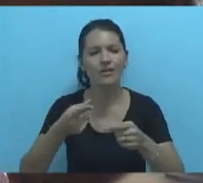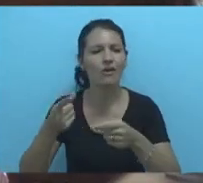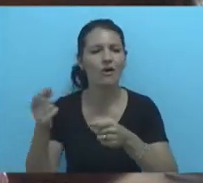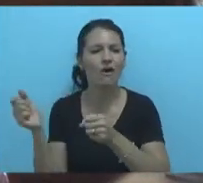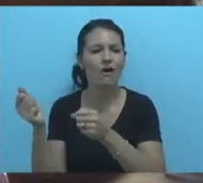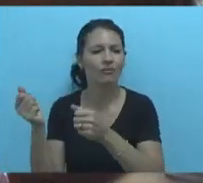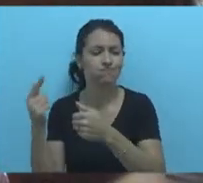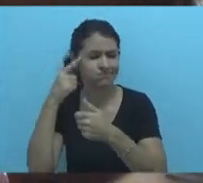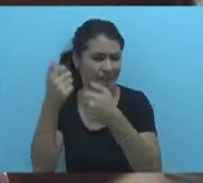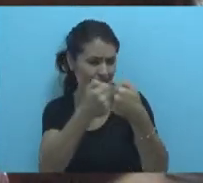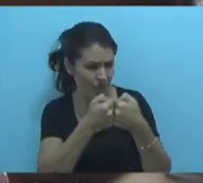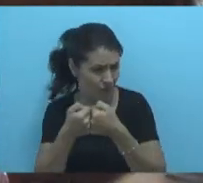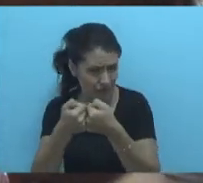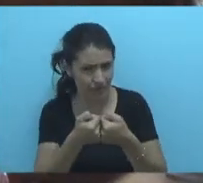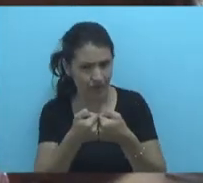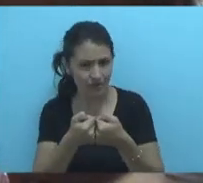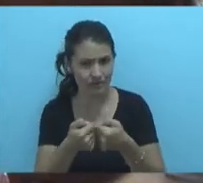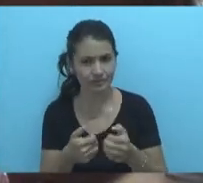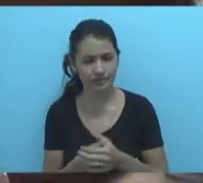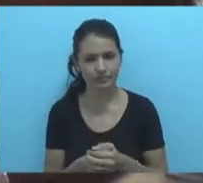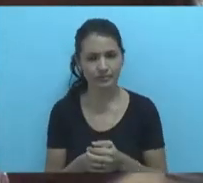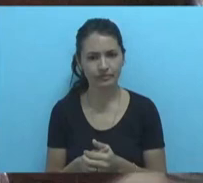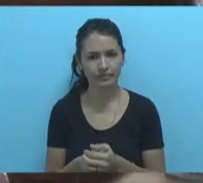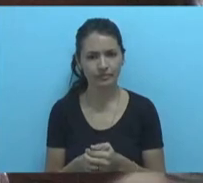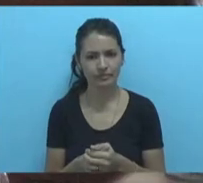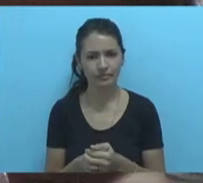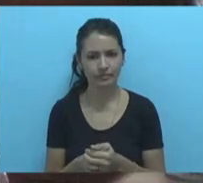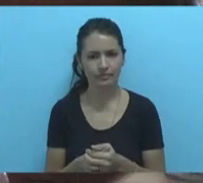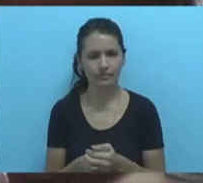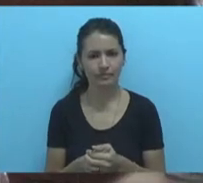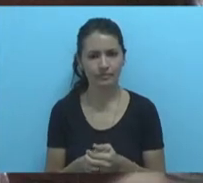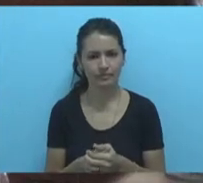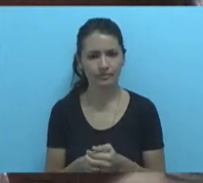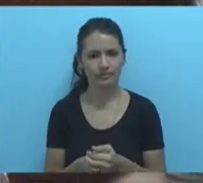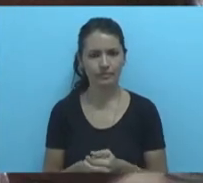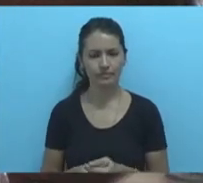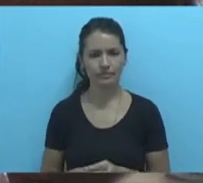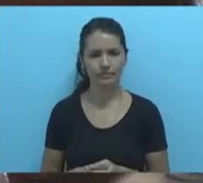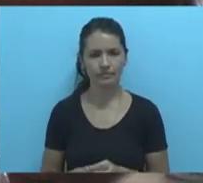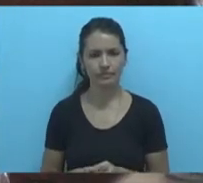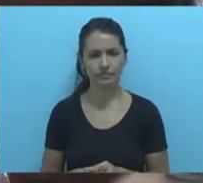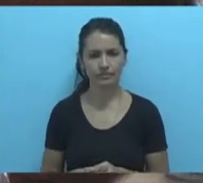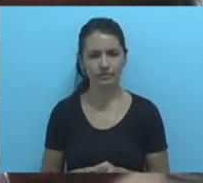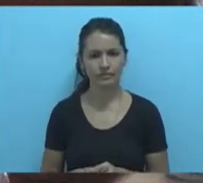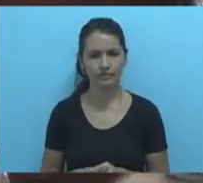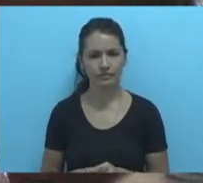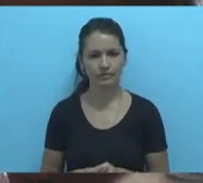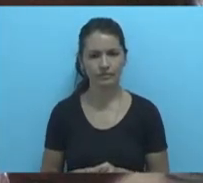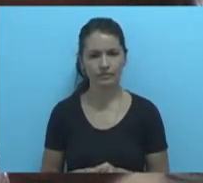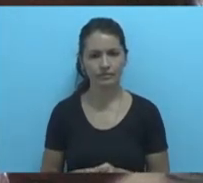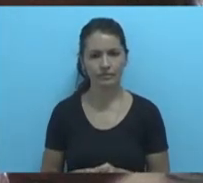sectores políticos con los cuales en lo particular me considero en las antípodas en muchas cuestiones, pero creo que